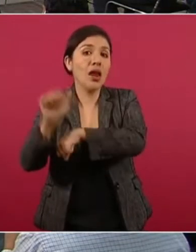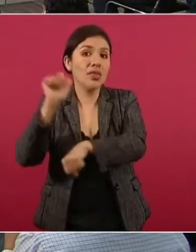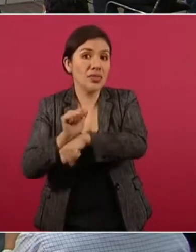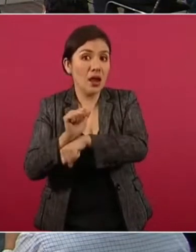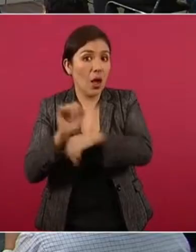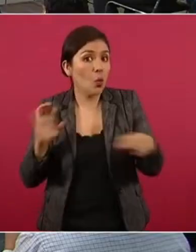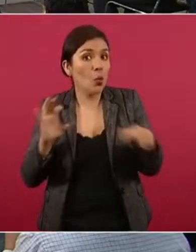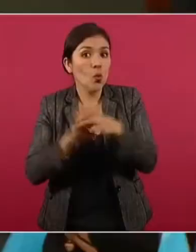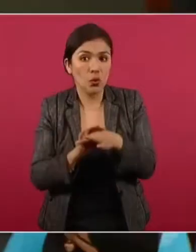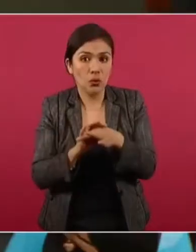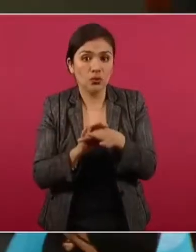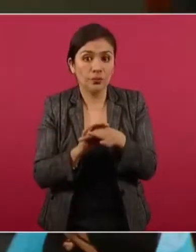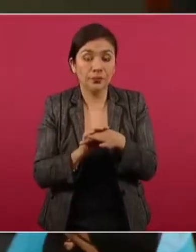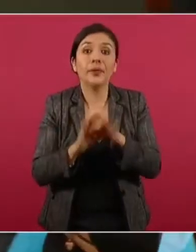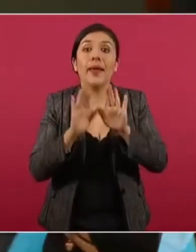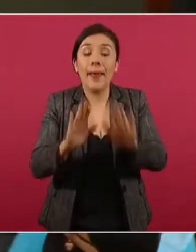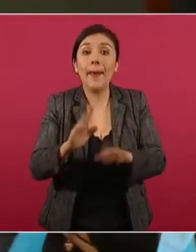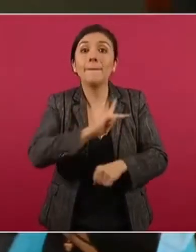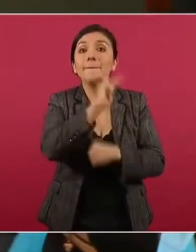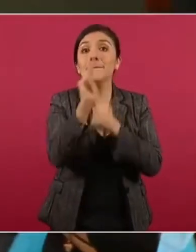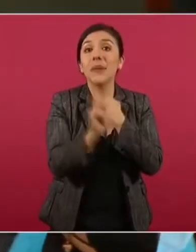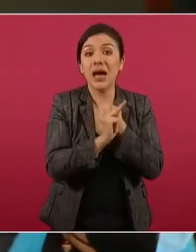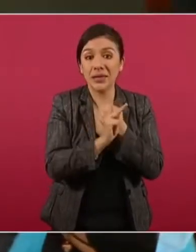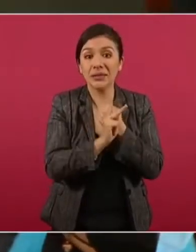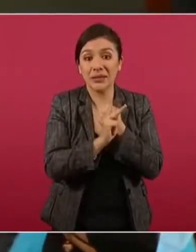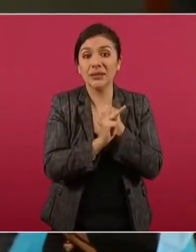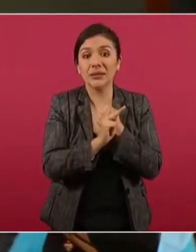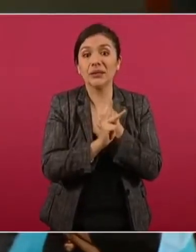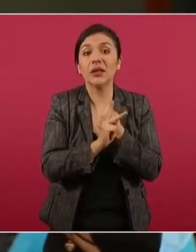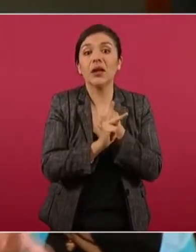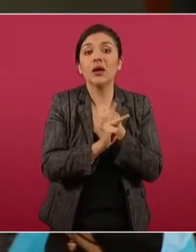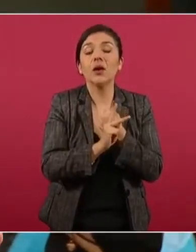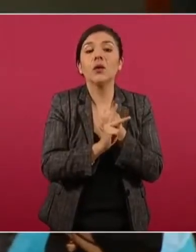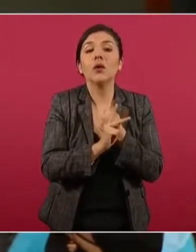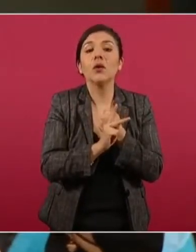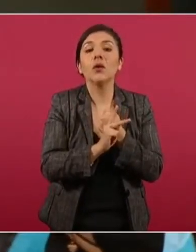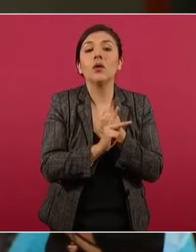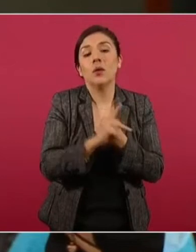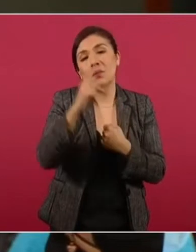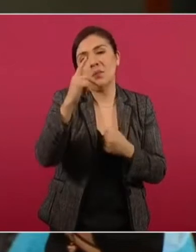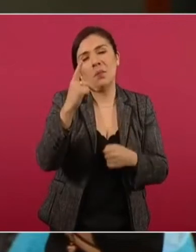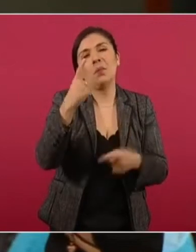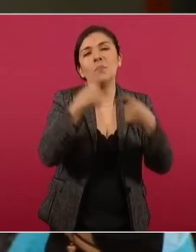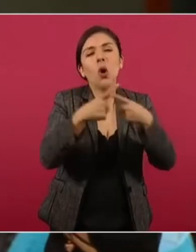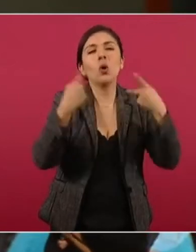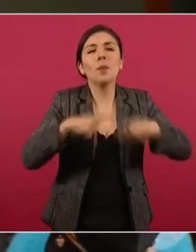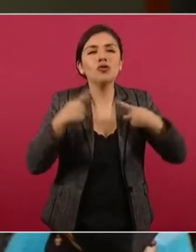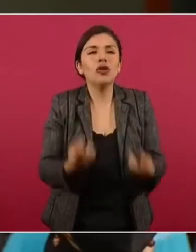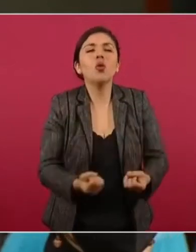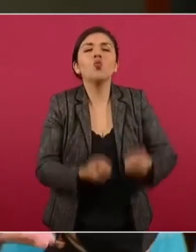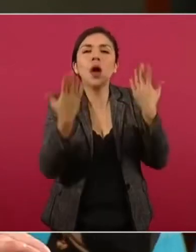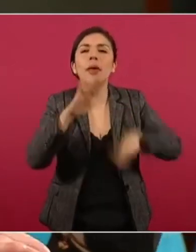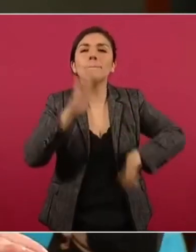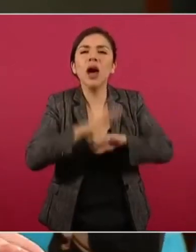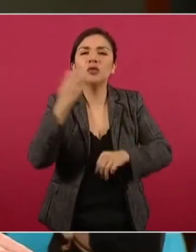Sí. Y el país per cápita que más emisiones de CO2 producen